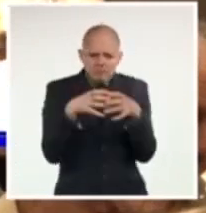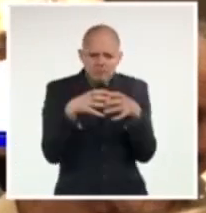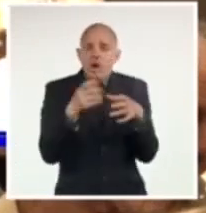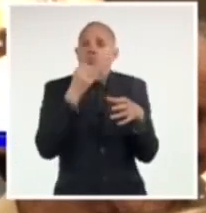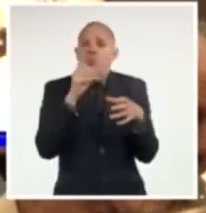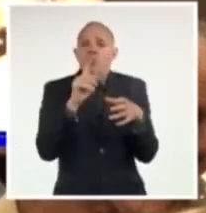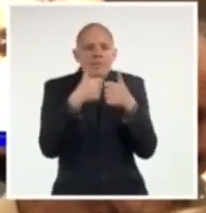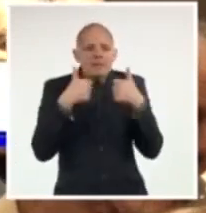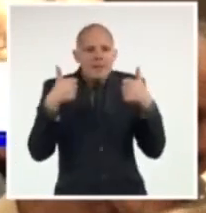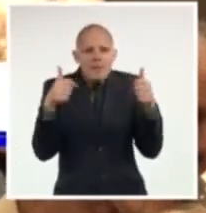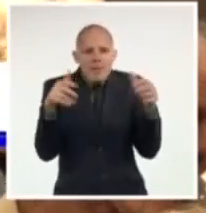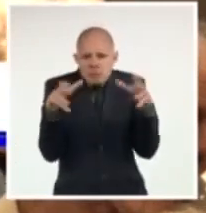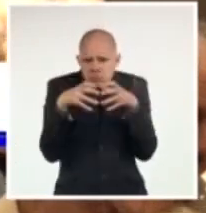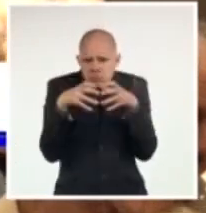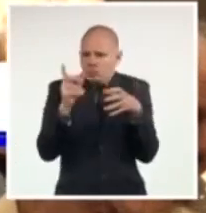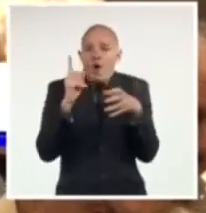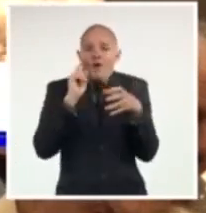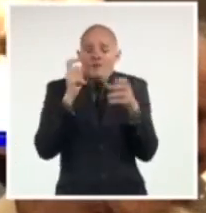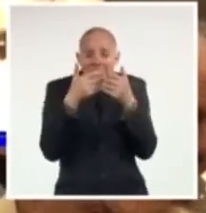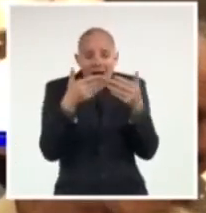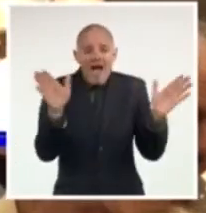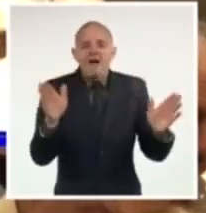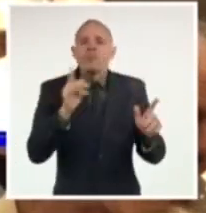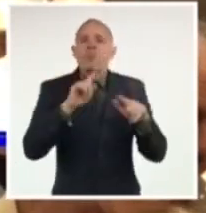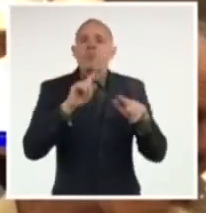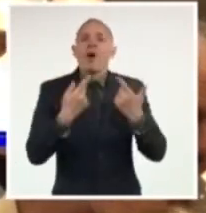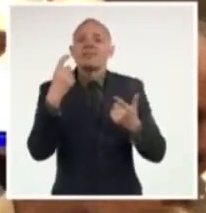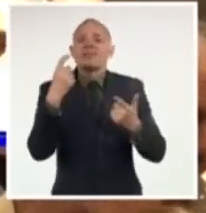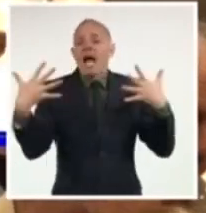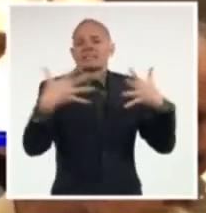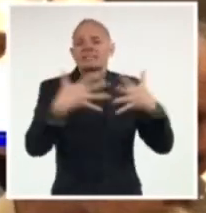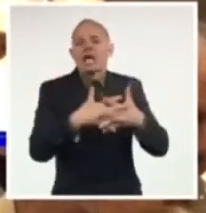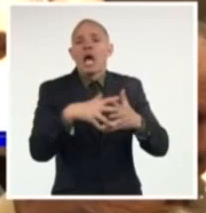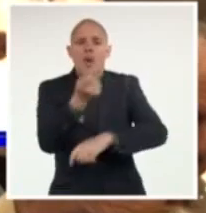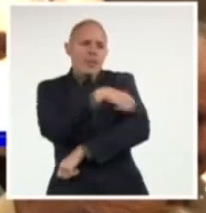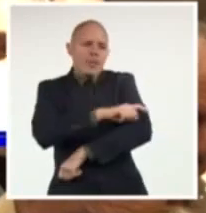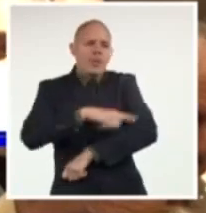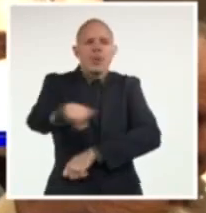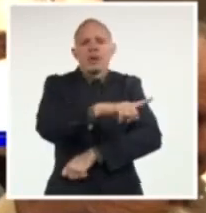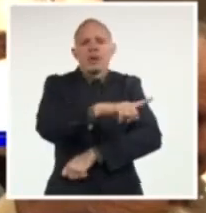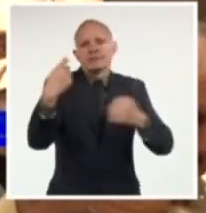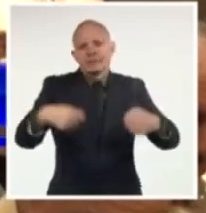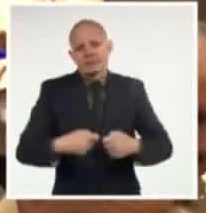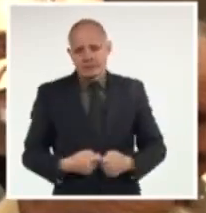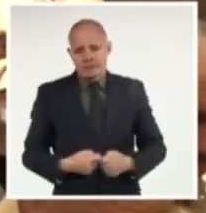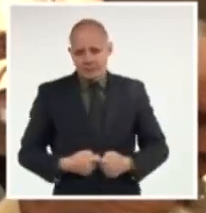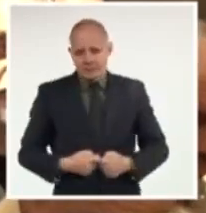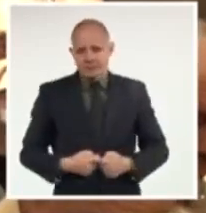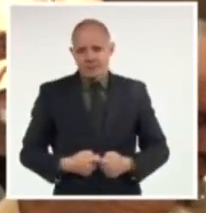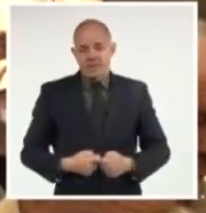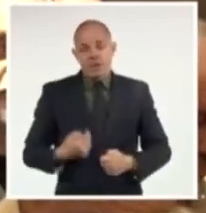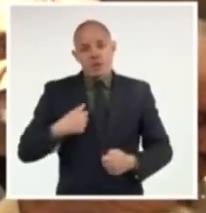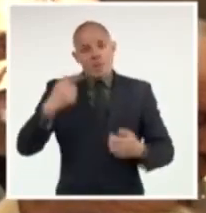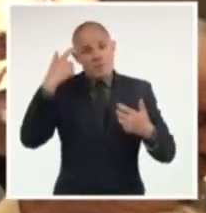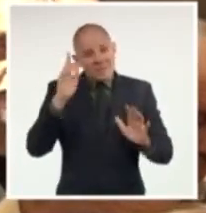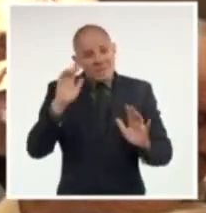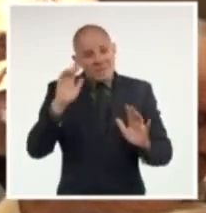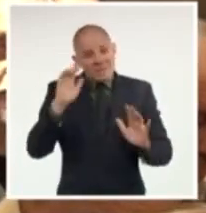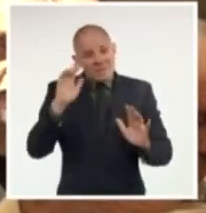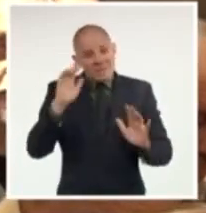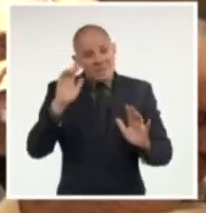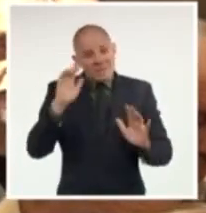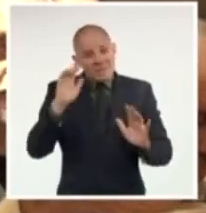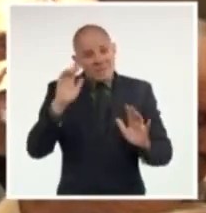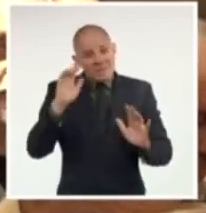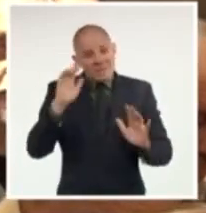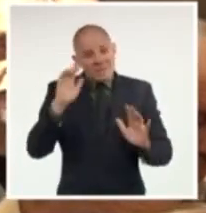que tenemos son comunes y las soluciones van a ser comunes. Entonces, el desafío que tenemos es tener mucho más pueblo dentro